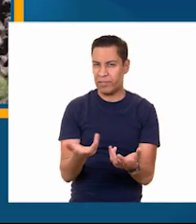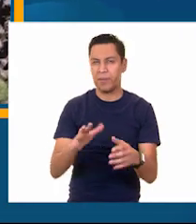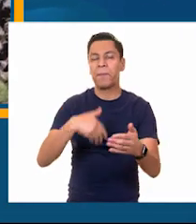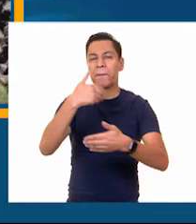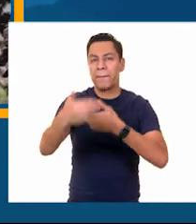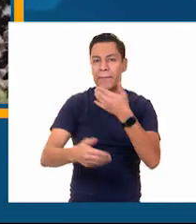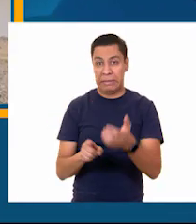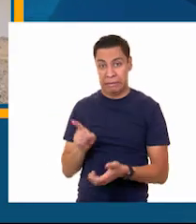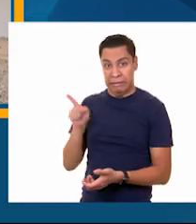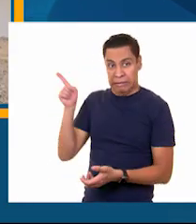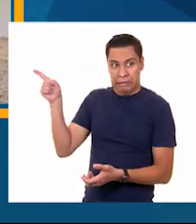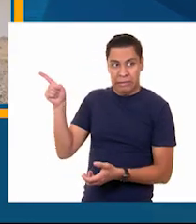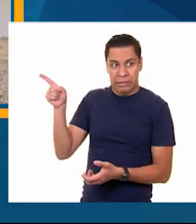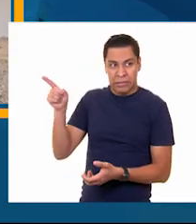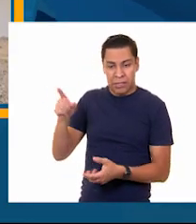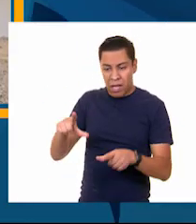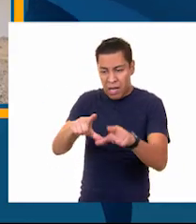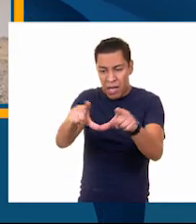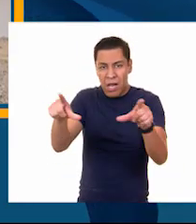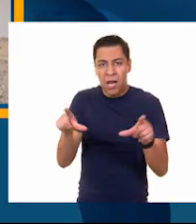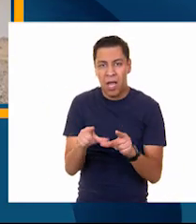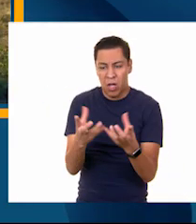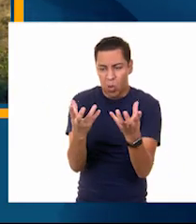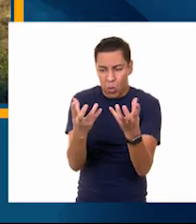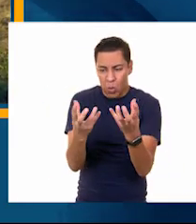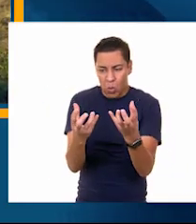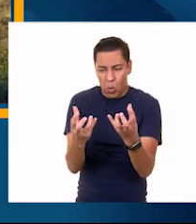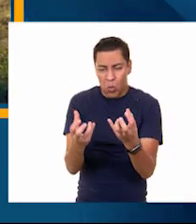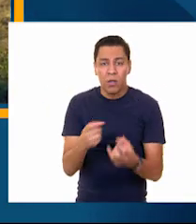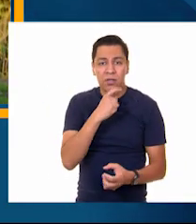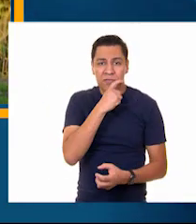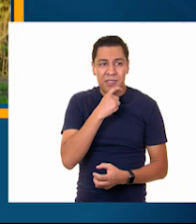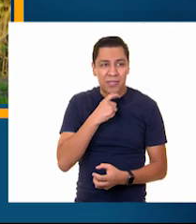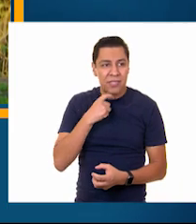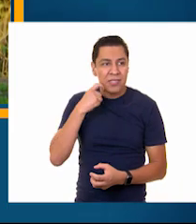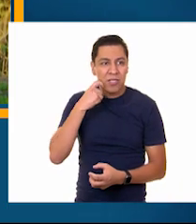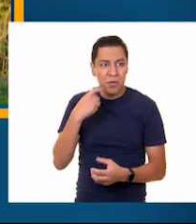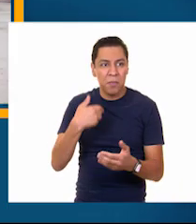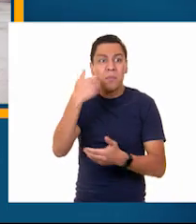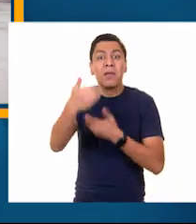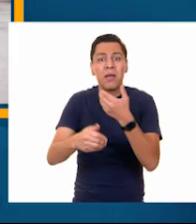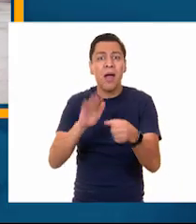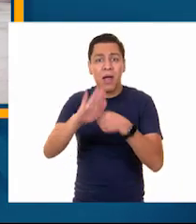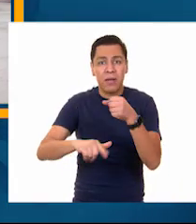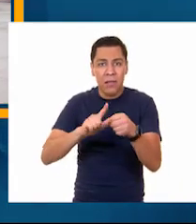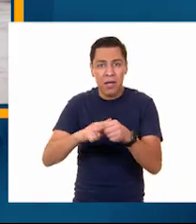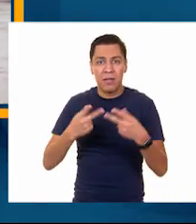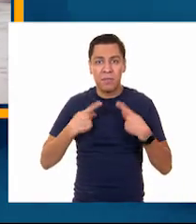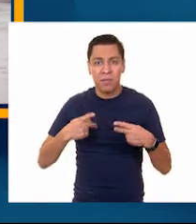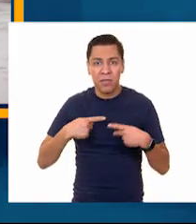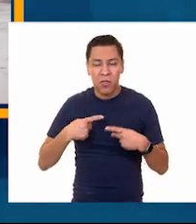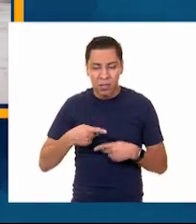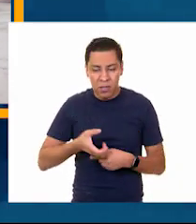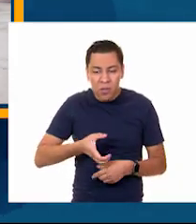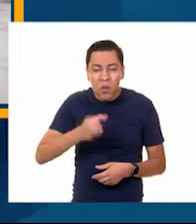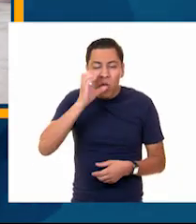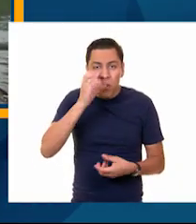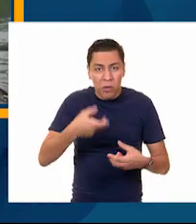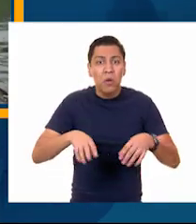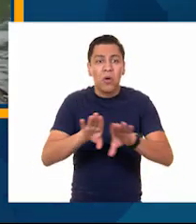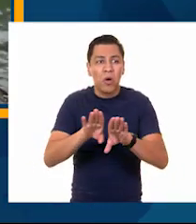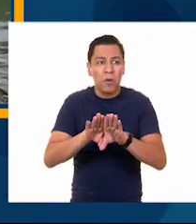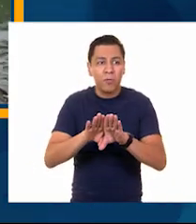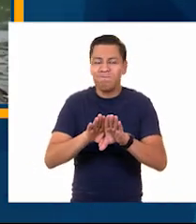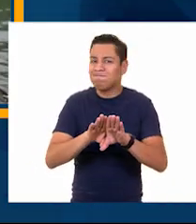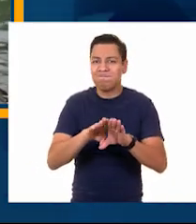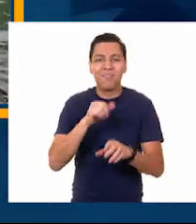no alcancen a cubrir las necesidades de los seres humanos y de las demás especies, lo cual perjudica tanto a las sociedades